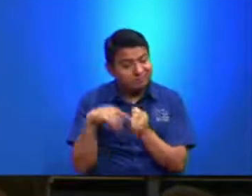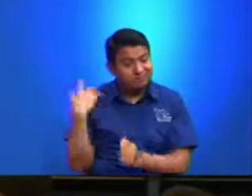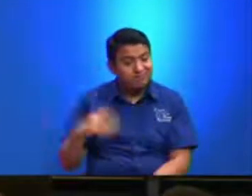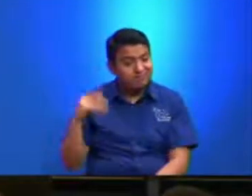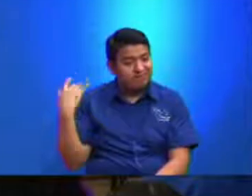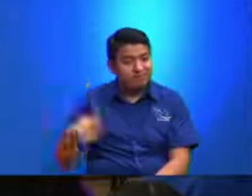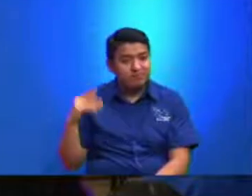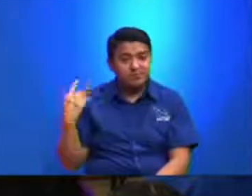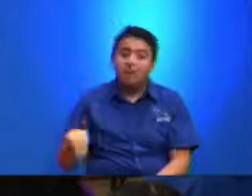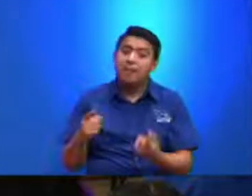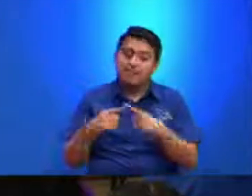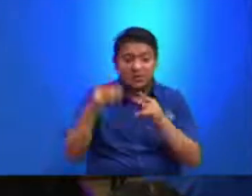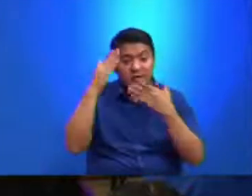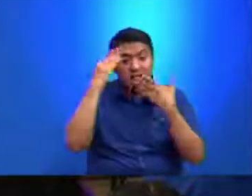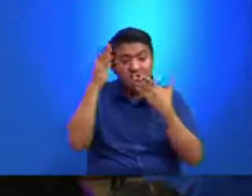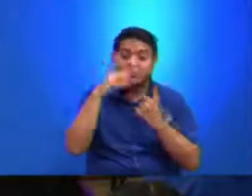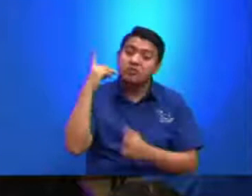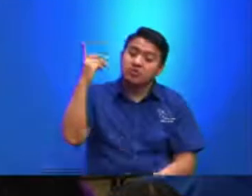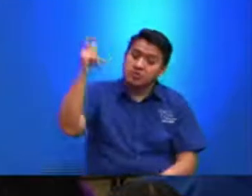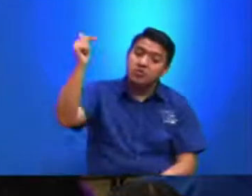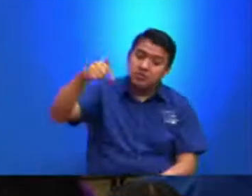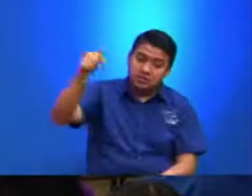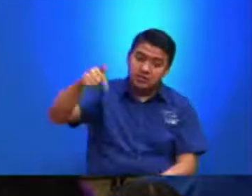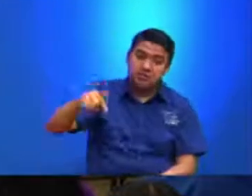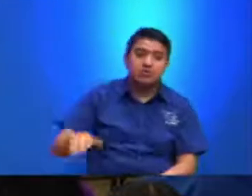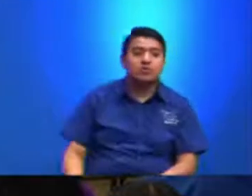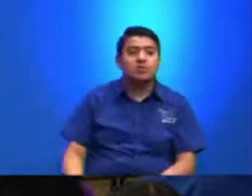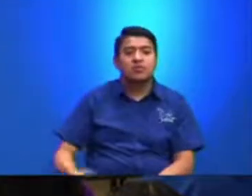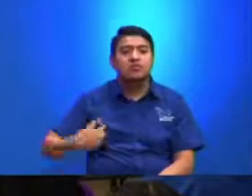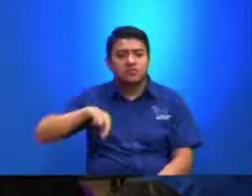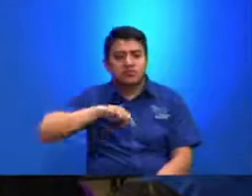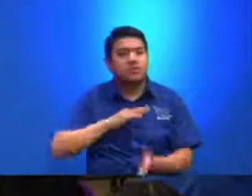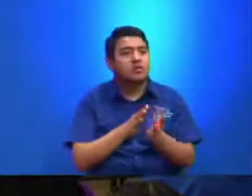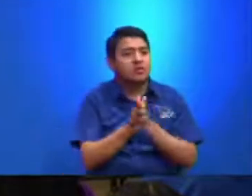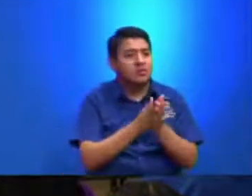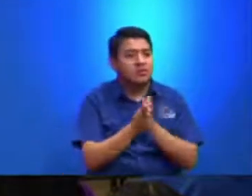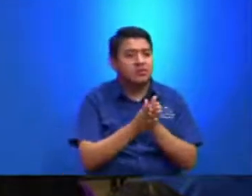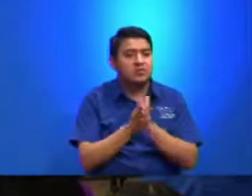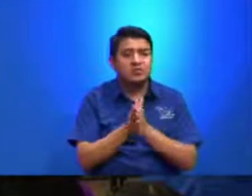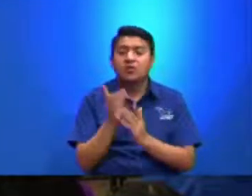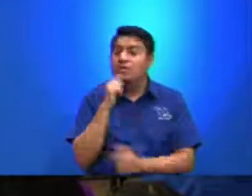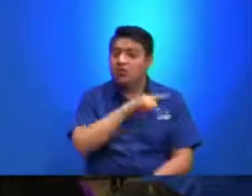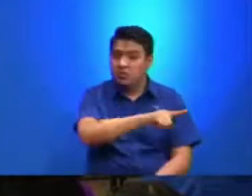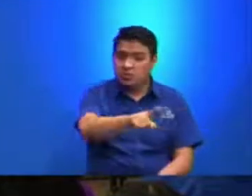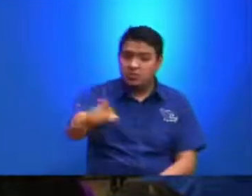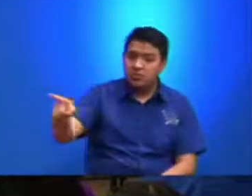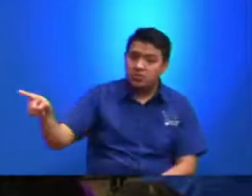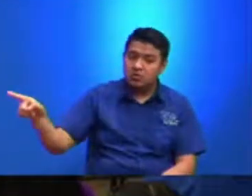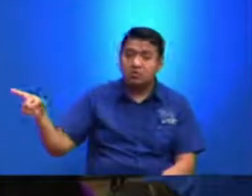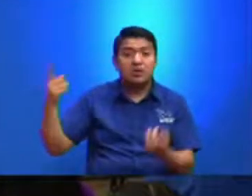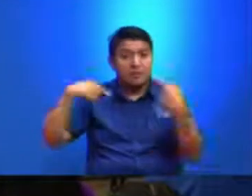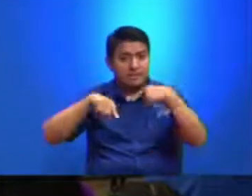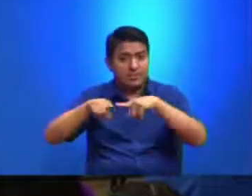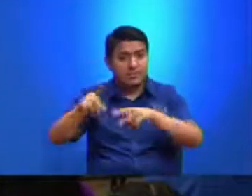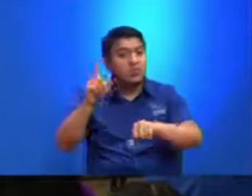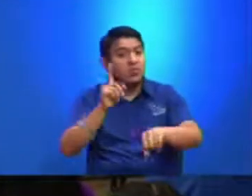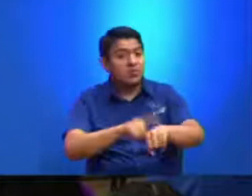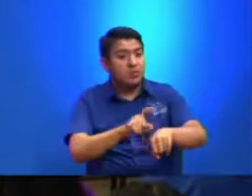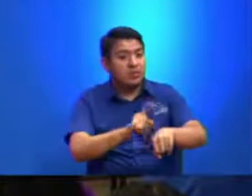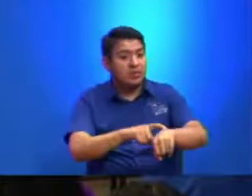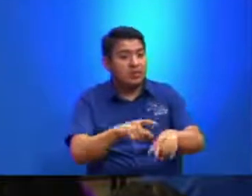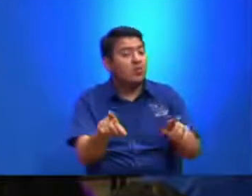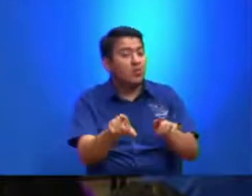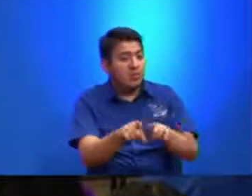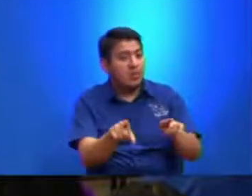Y gracias a Dios por esto. Creo que deberíamos de aprovechar para que todos aquellos que han estado pasando algún momento